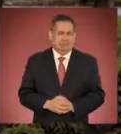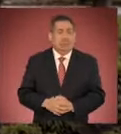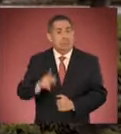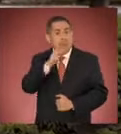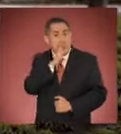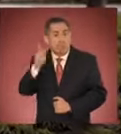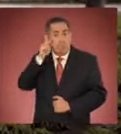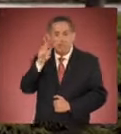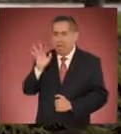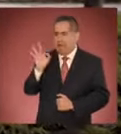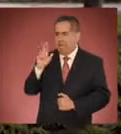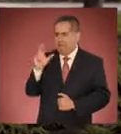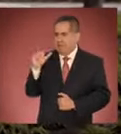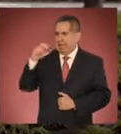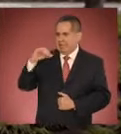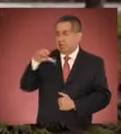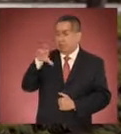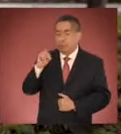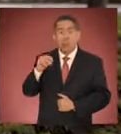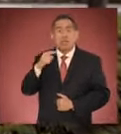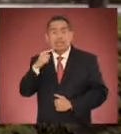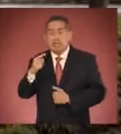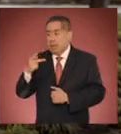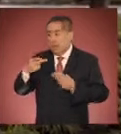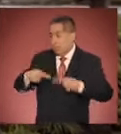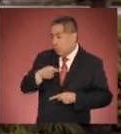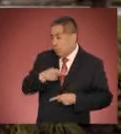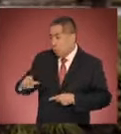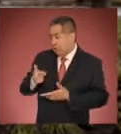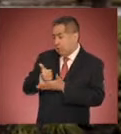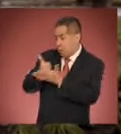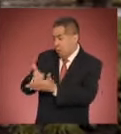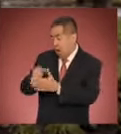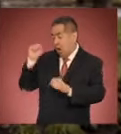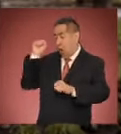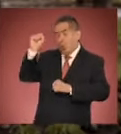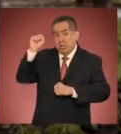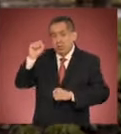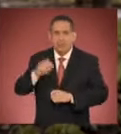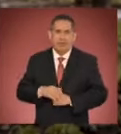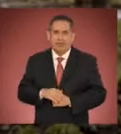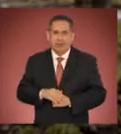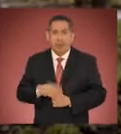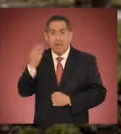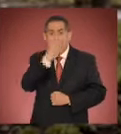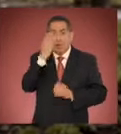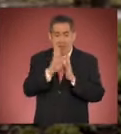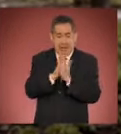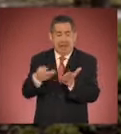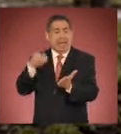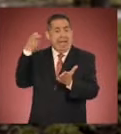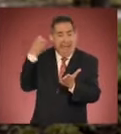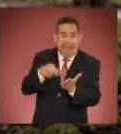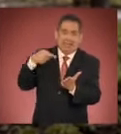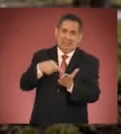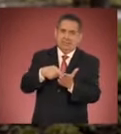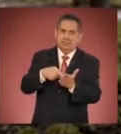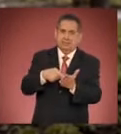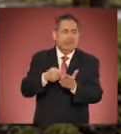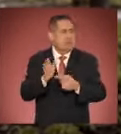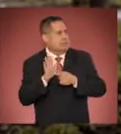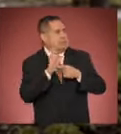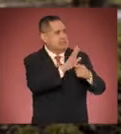El Papa Francisco ha dicho que ayudar a los pobres no es comunismo, es el centro del Evangelio.